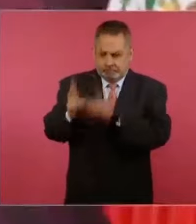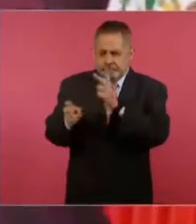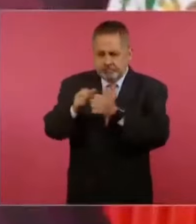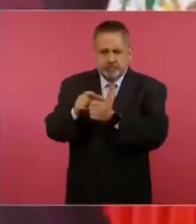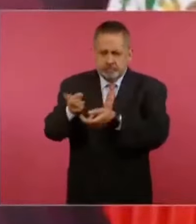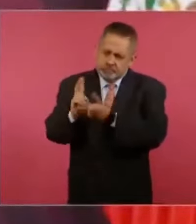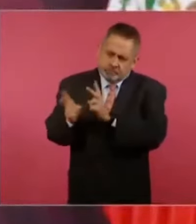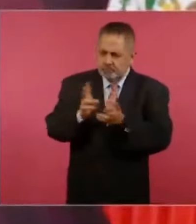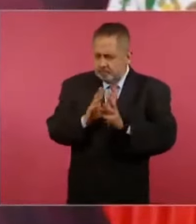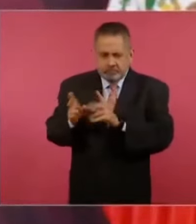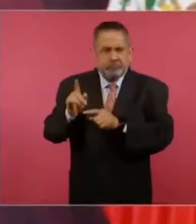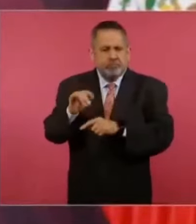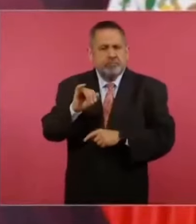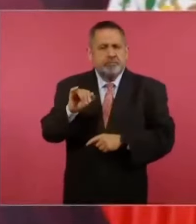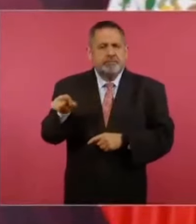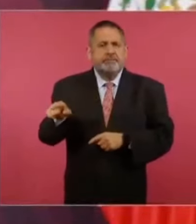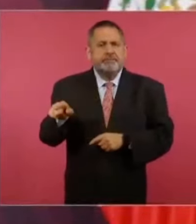platicamos